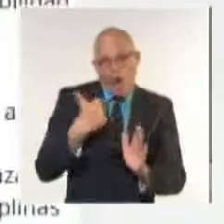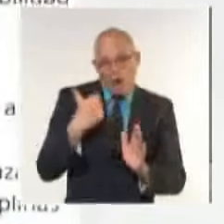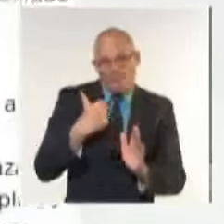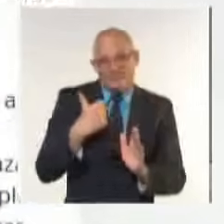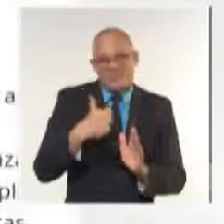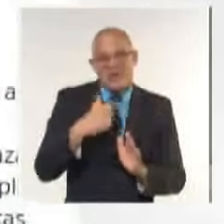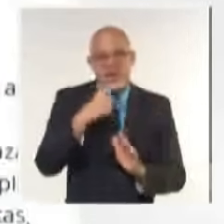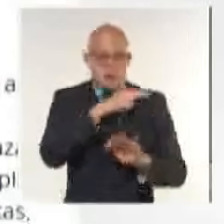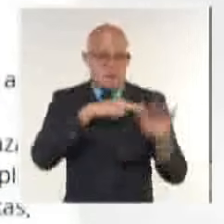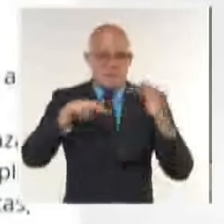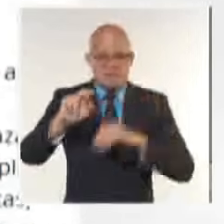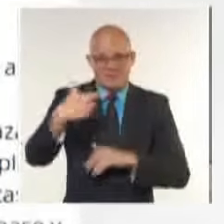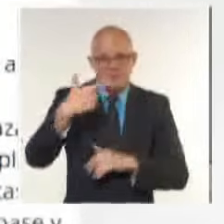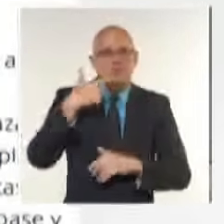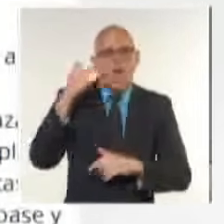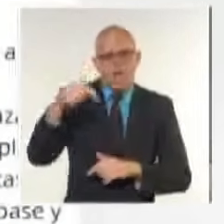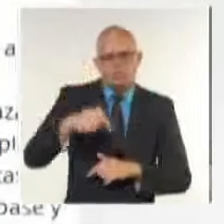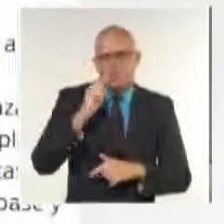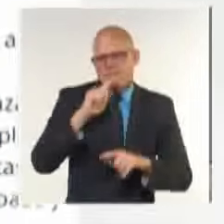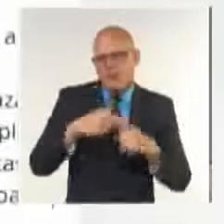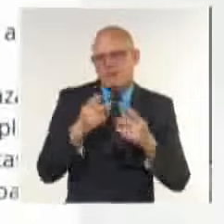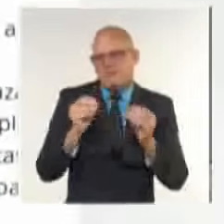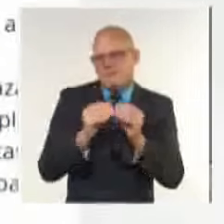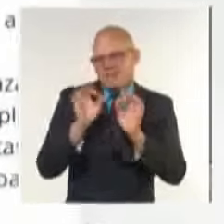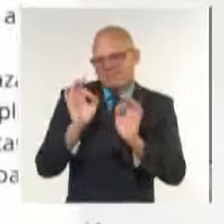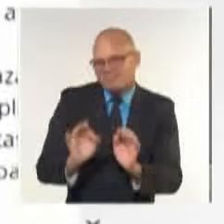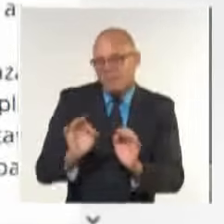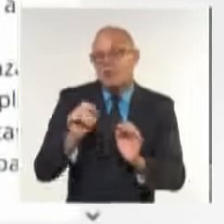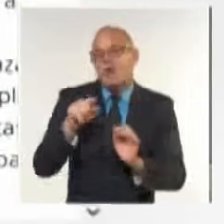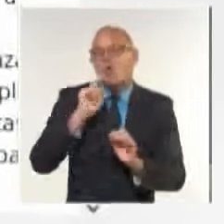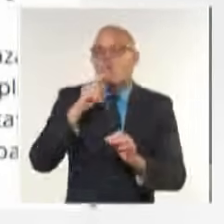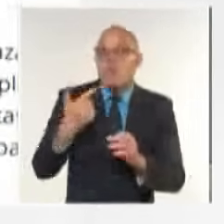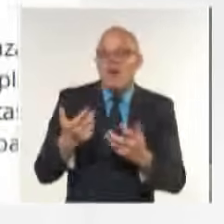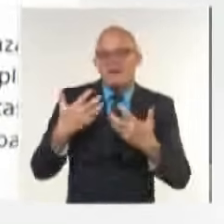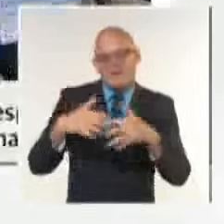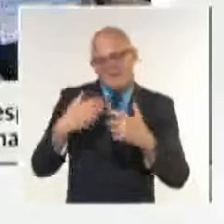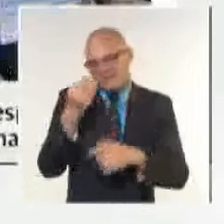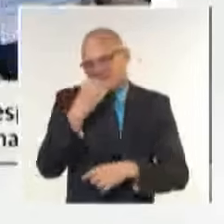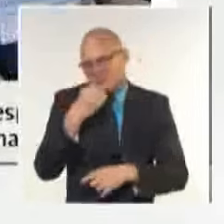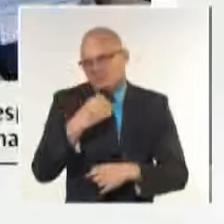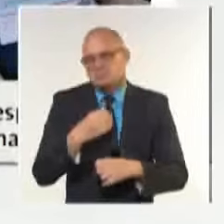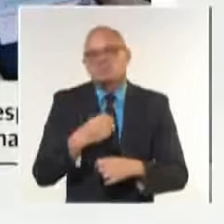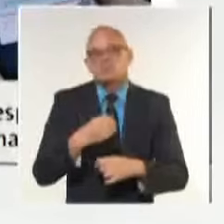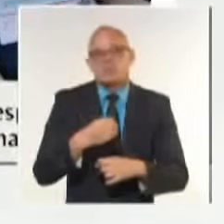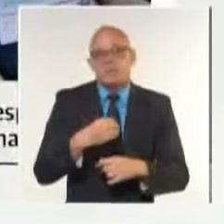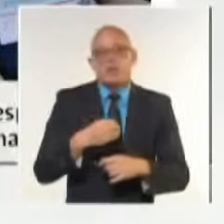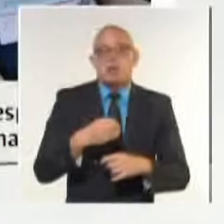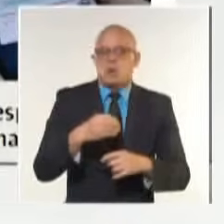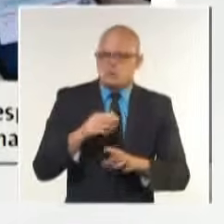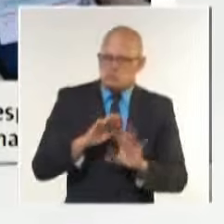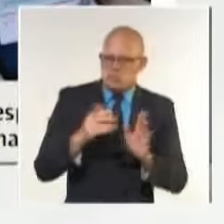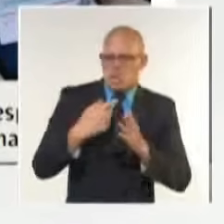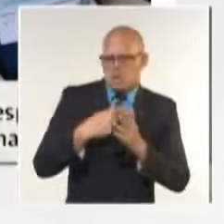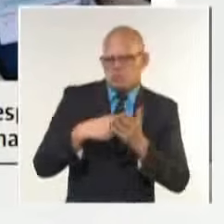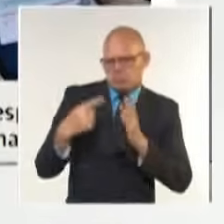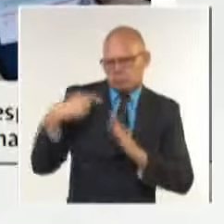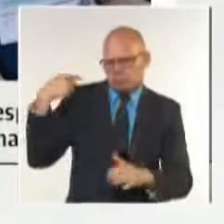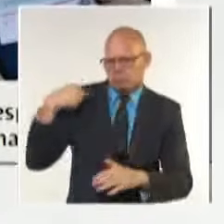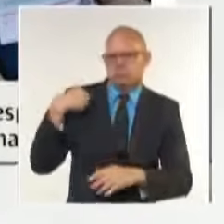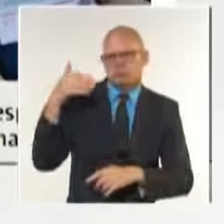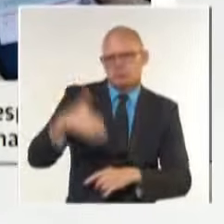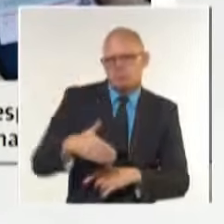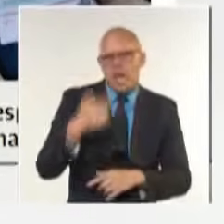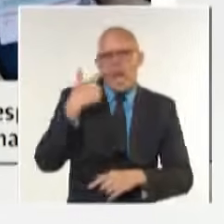ejemplos tienen que ver con el organismo que él dirige. En estos días hemos estado en varias oportunidades en el ministerio, el propio ministro